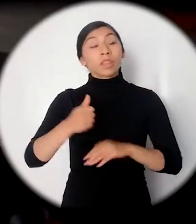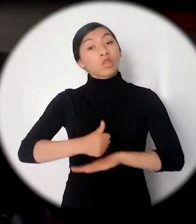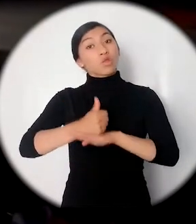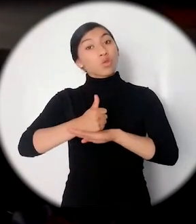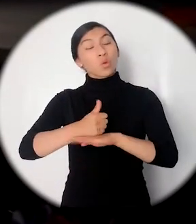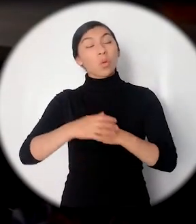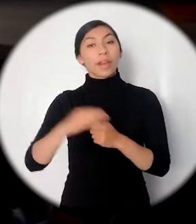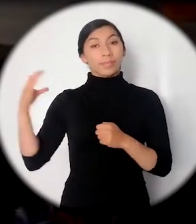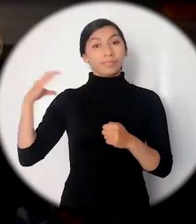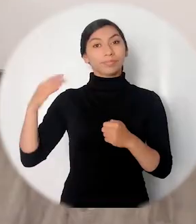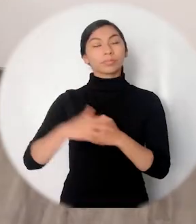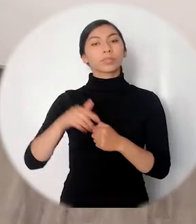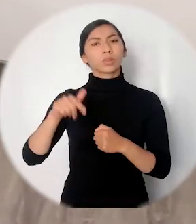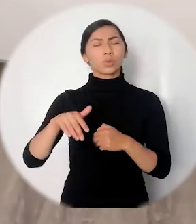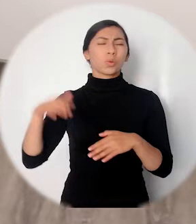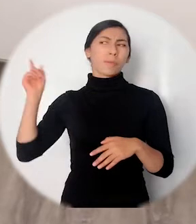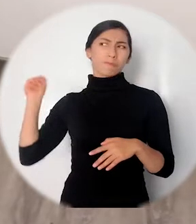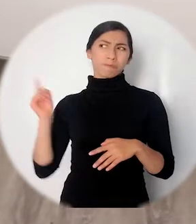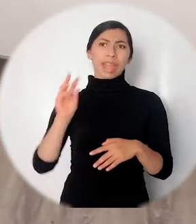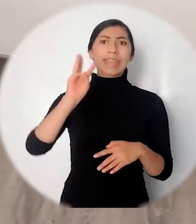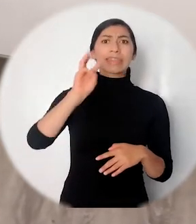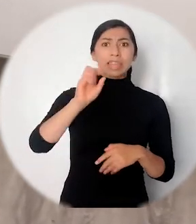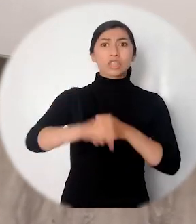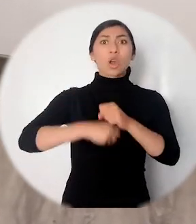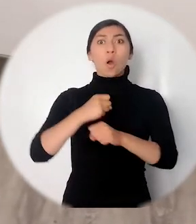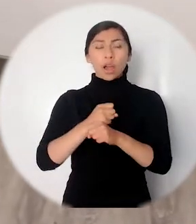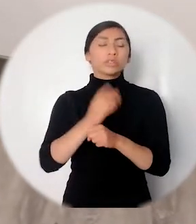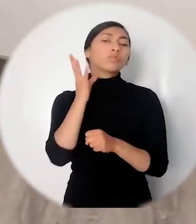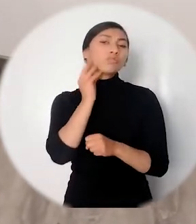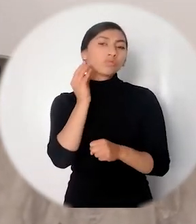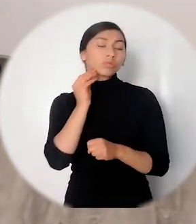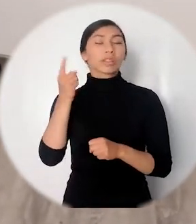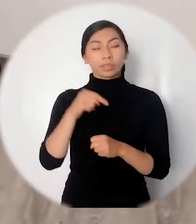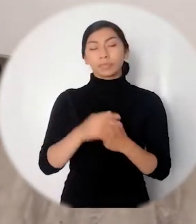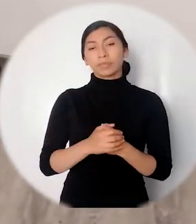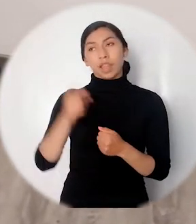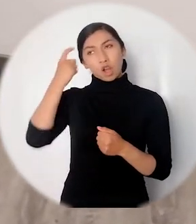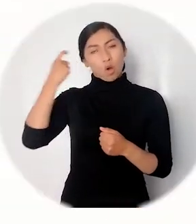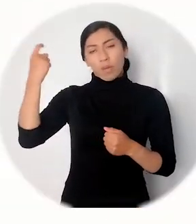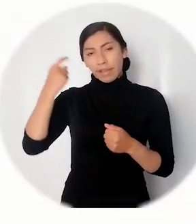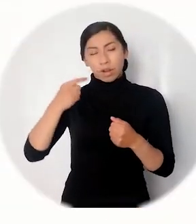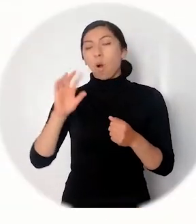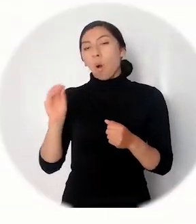nueva directora territorial en Córdoba cuenta con más de 18 años de experiencia en el sector público y privado.